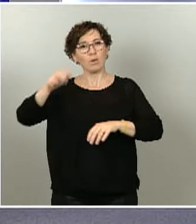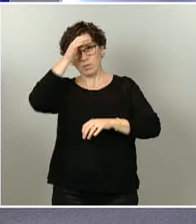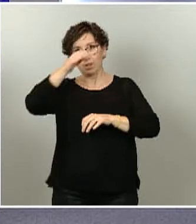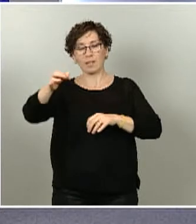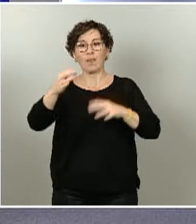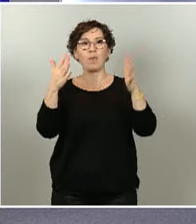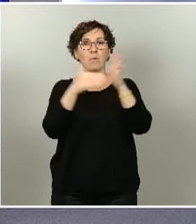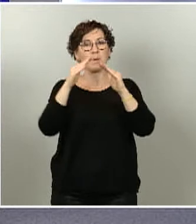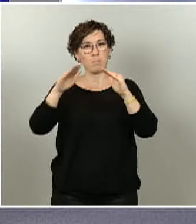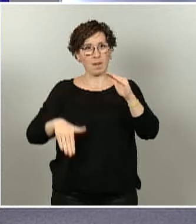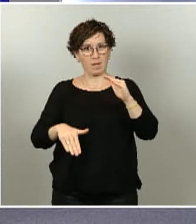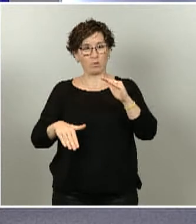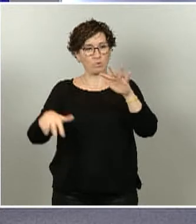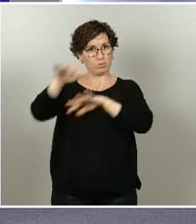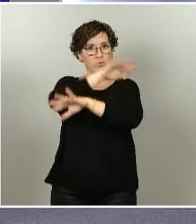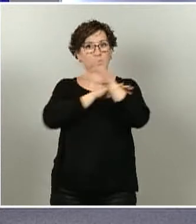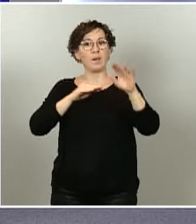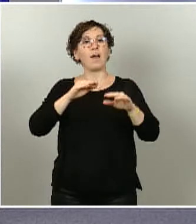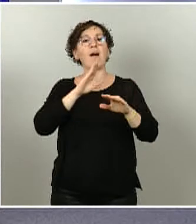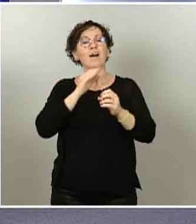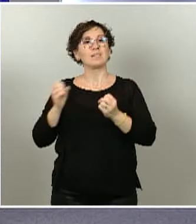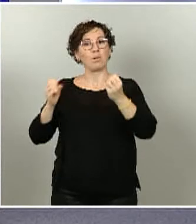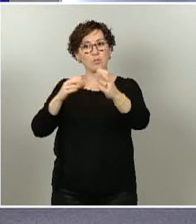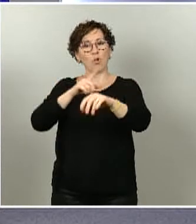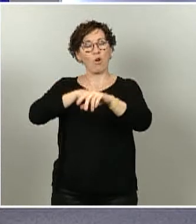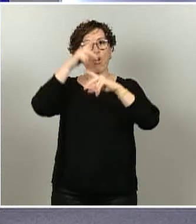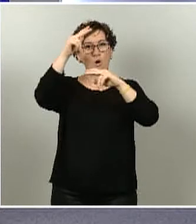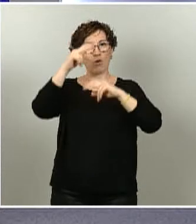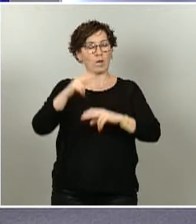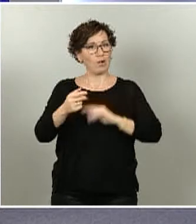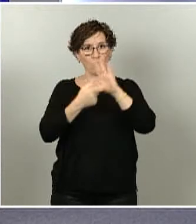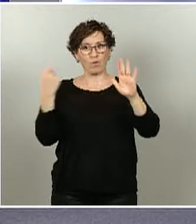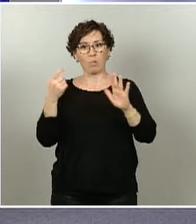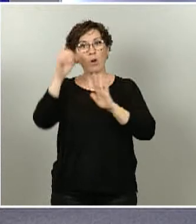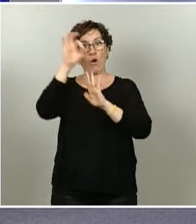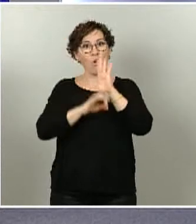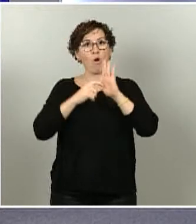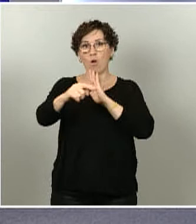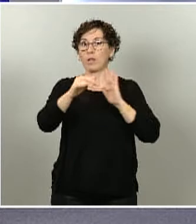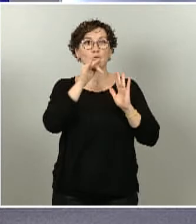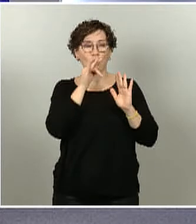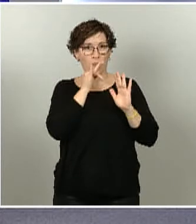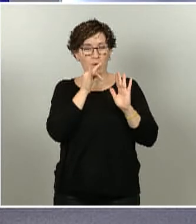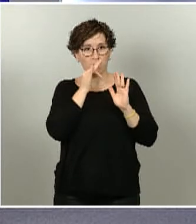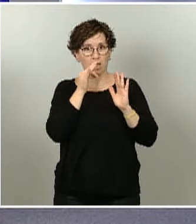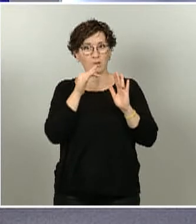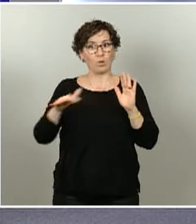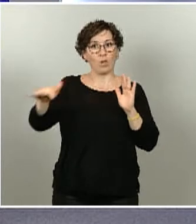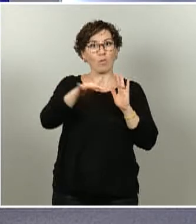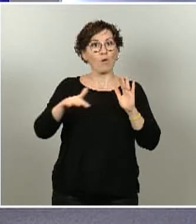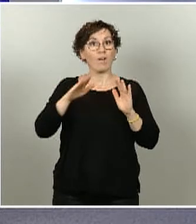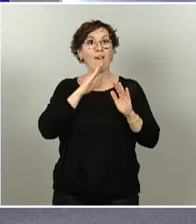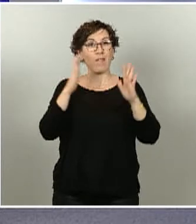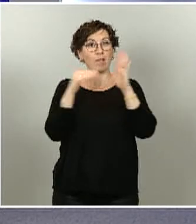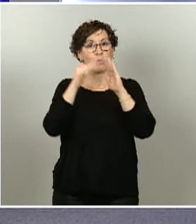eliminarían las franjas horarias. Esa orden todavía no ha salido publicada y hay cierta confusión en esas localidades sobre qué hacer. No sé si lo pueden aclarar. Y en cuanto